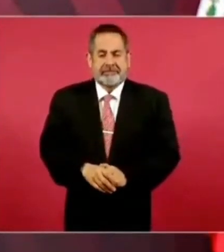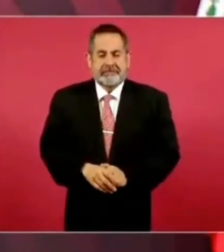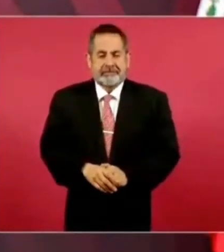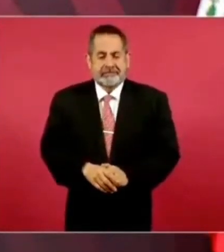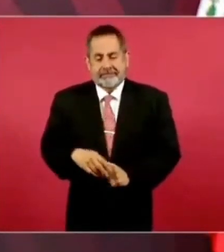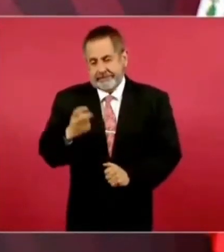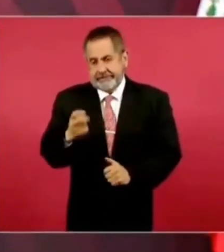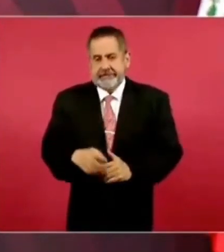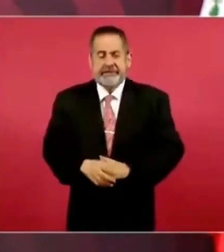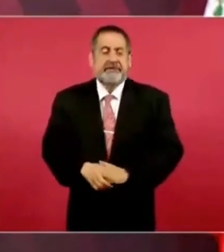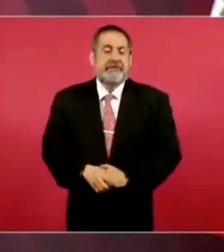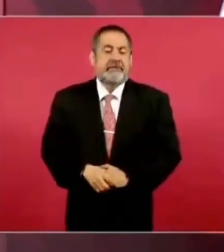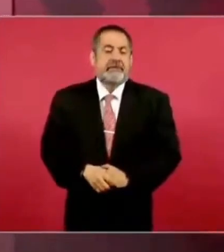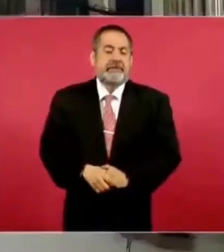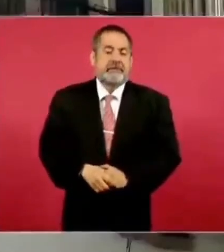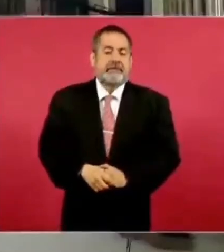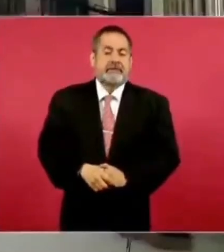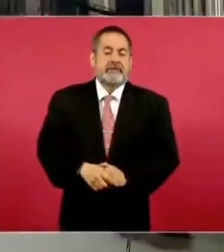Entonces,